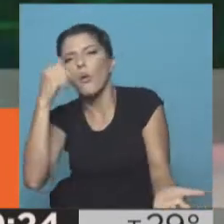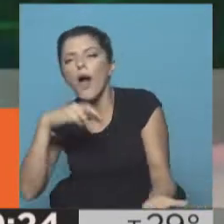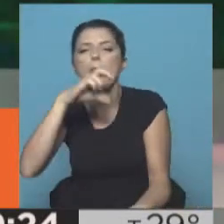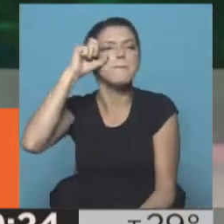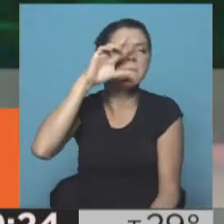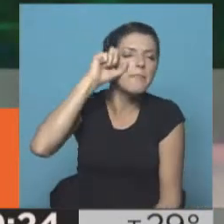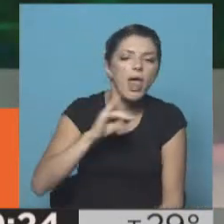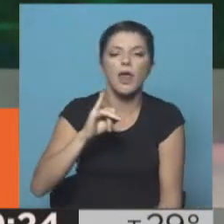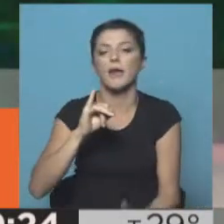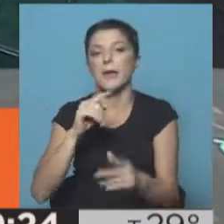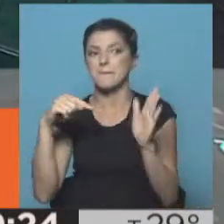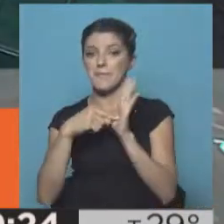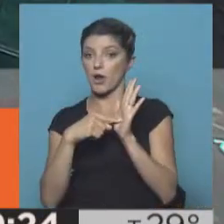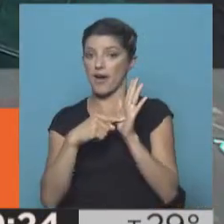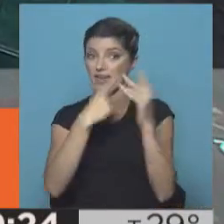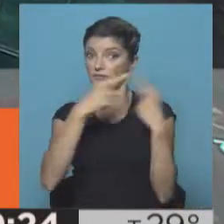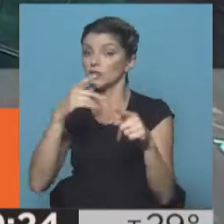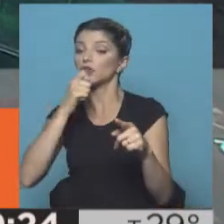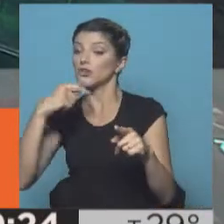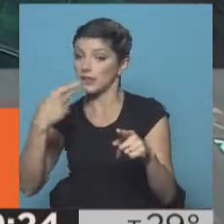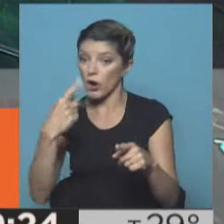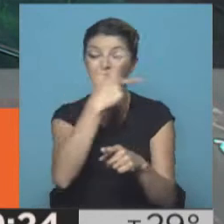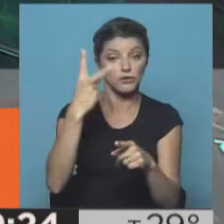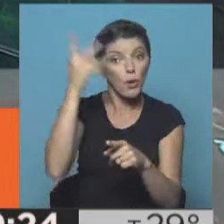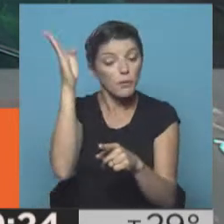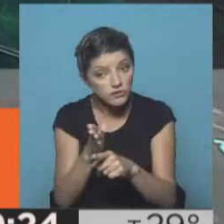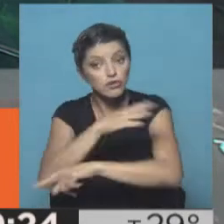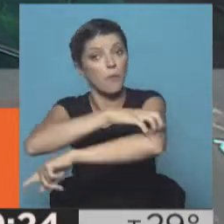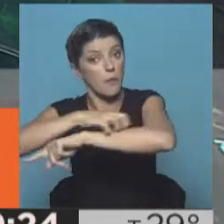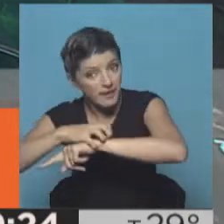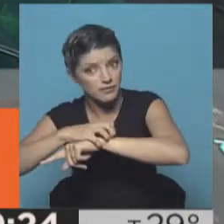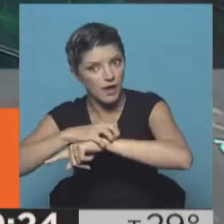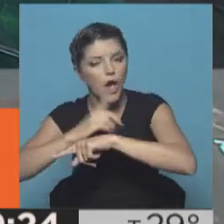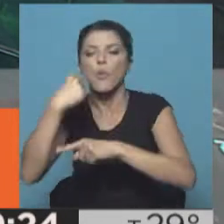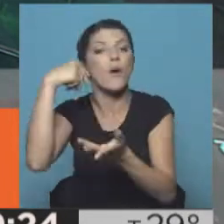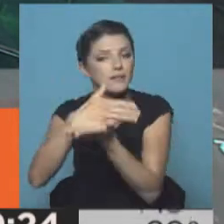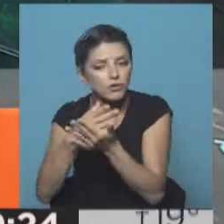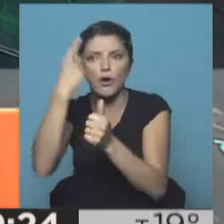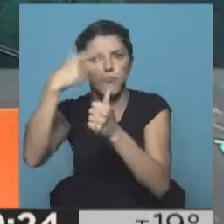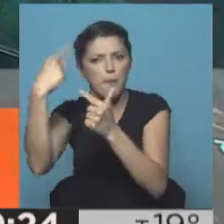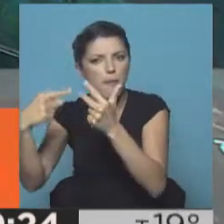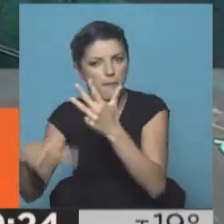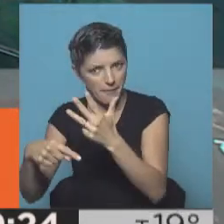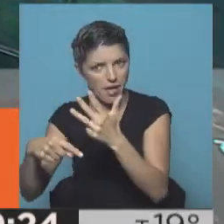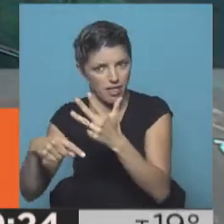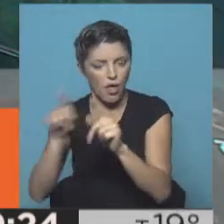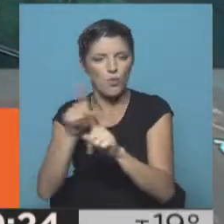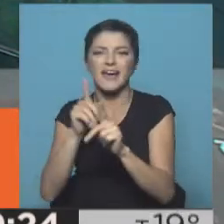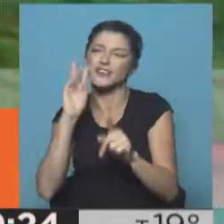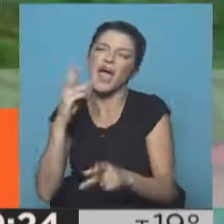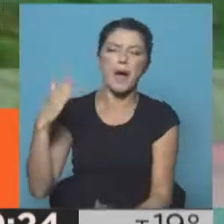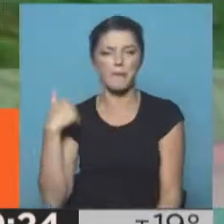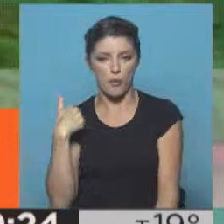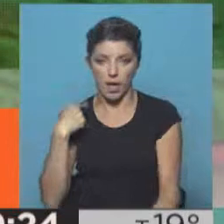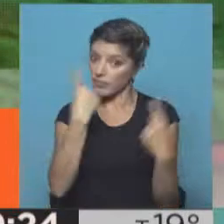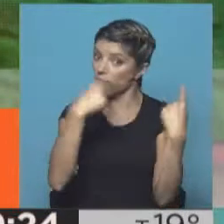tenemos 32% de pobreza, la pobreza está concentrada en estos sectores, en estos y en esto, no solo nos da información a todos los argentinos, sino que le permite al gobierno